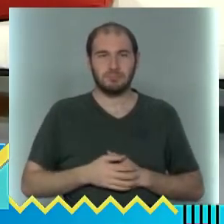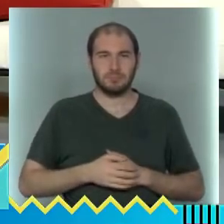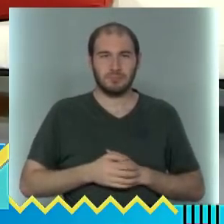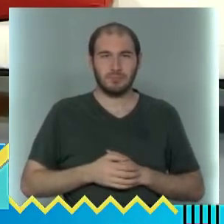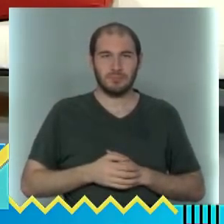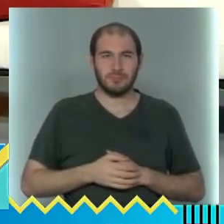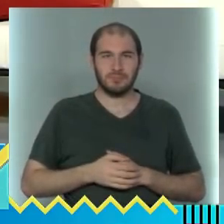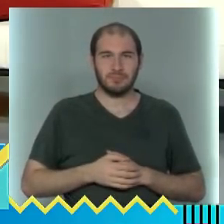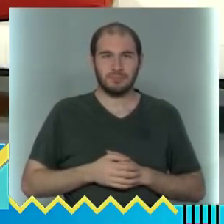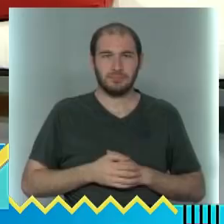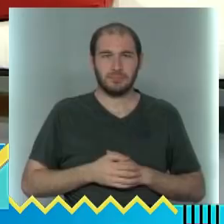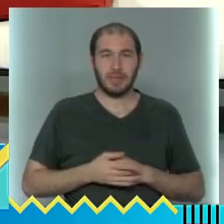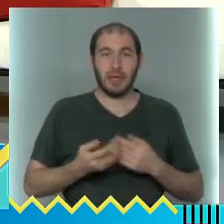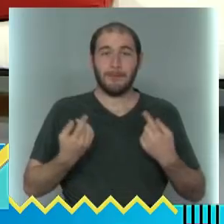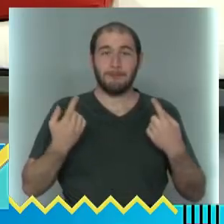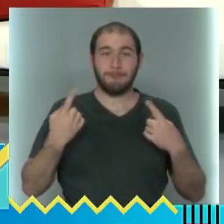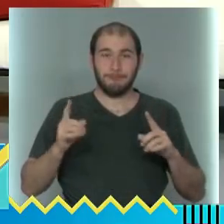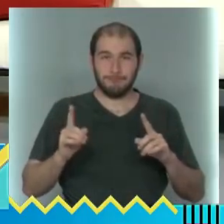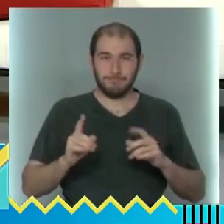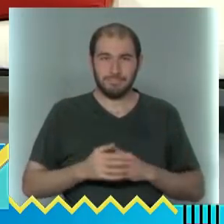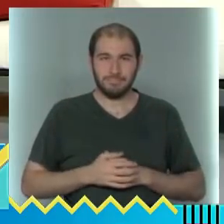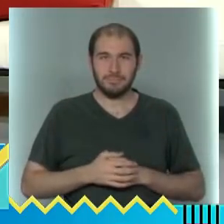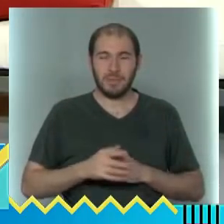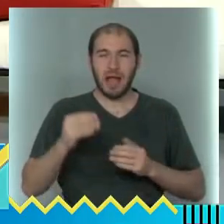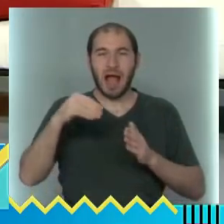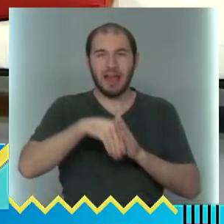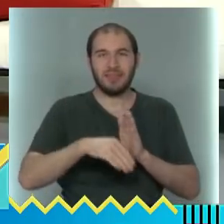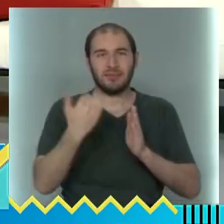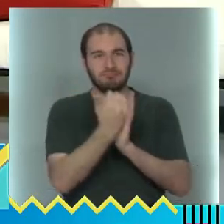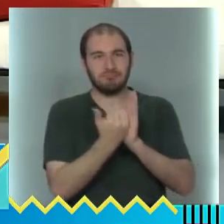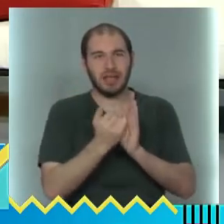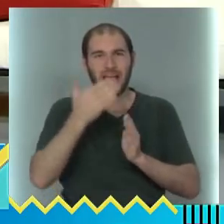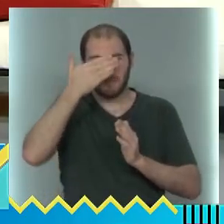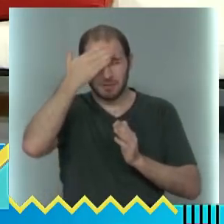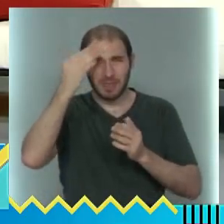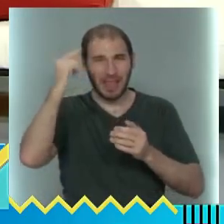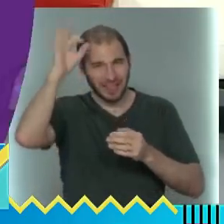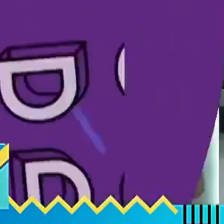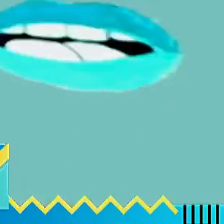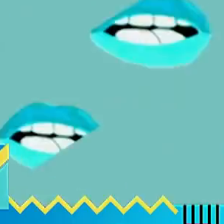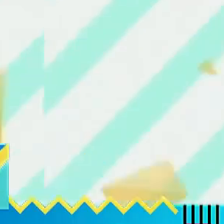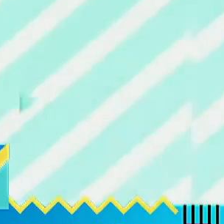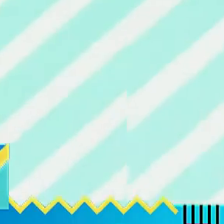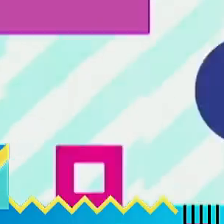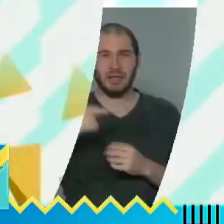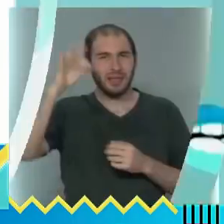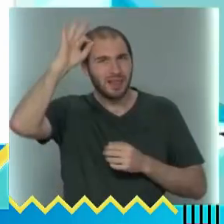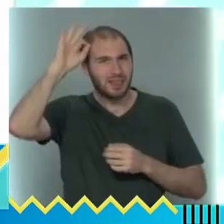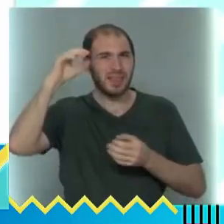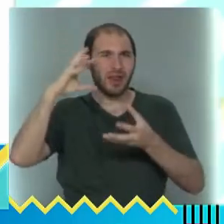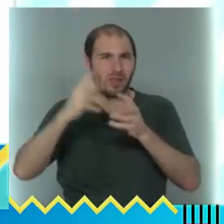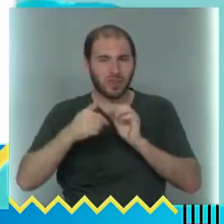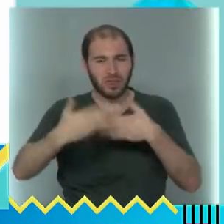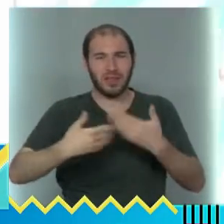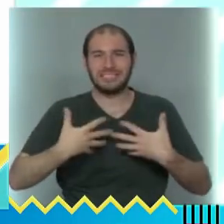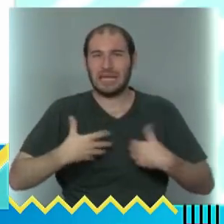Sí. Pero está dentro de lo que es la definición de enfermedad neurodegenerativa crónica que no se